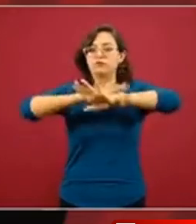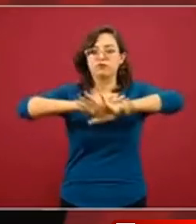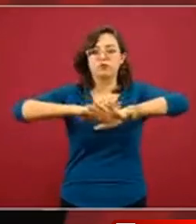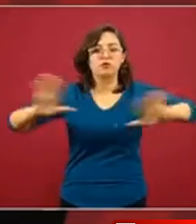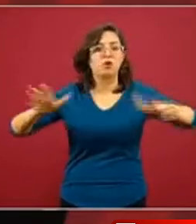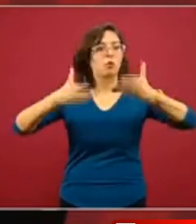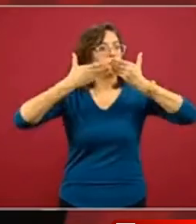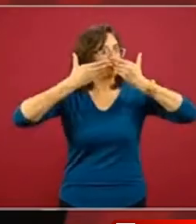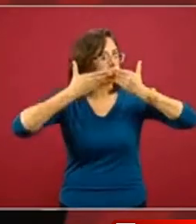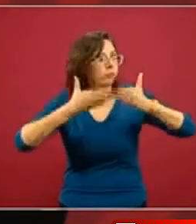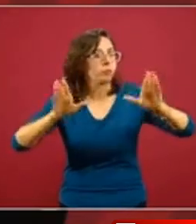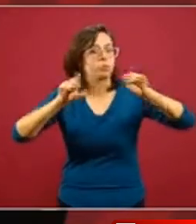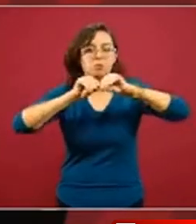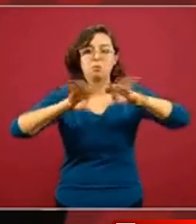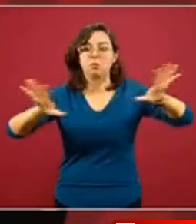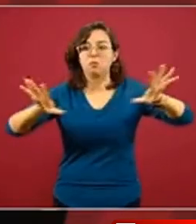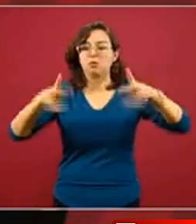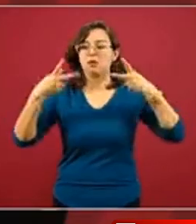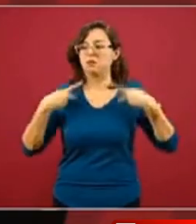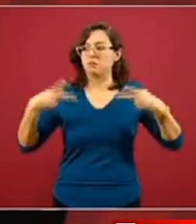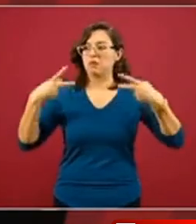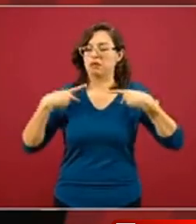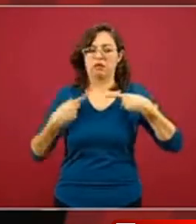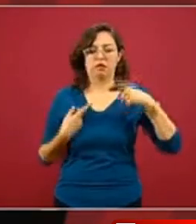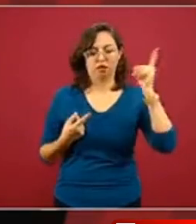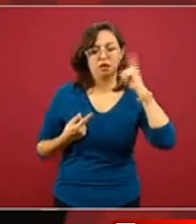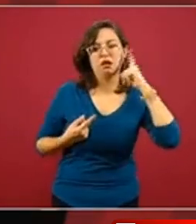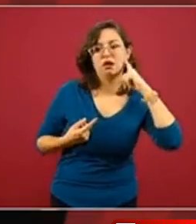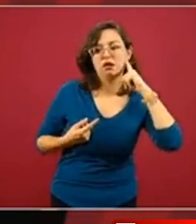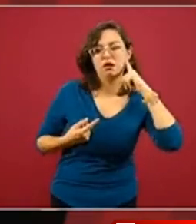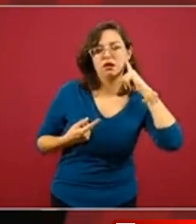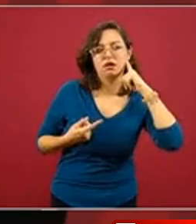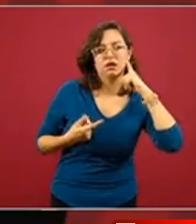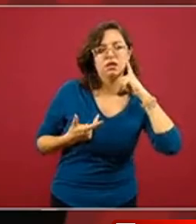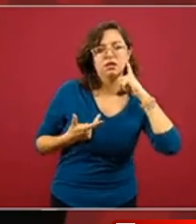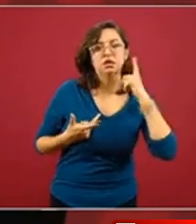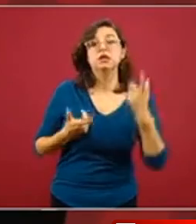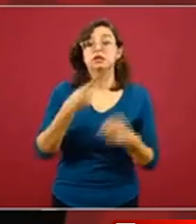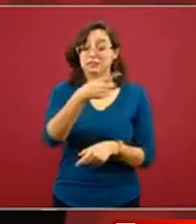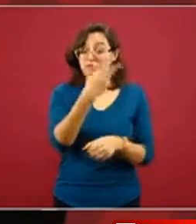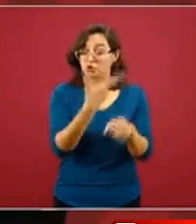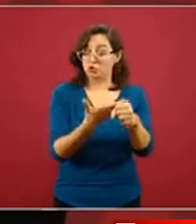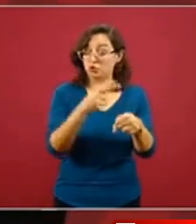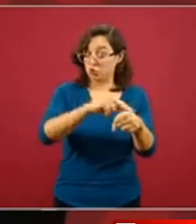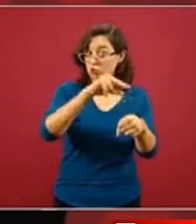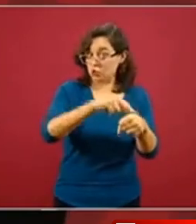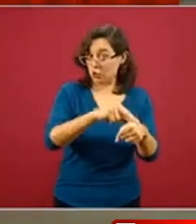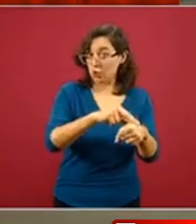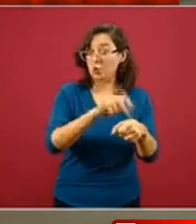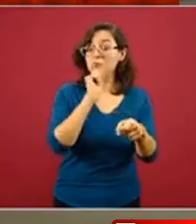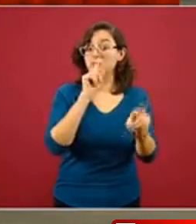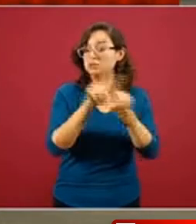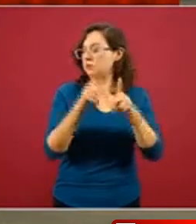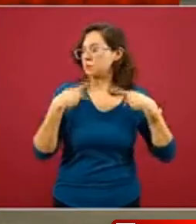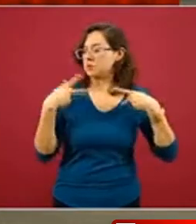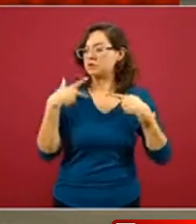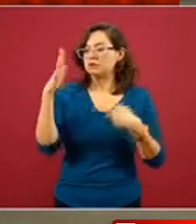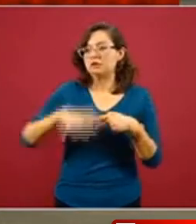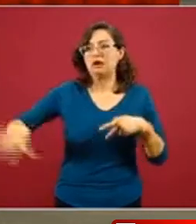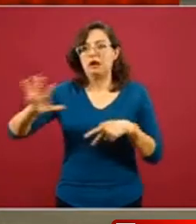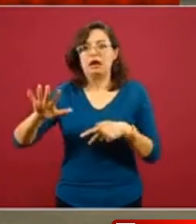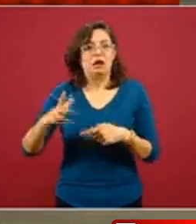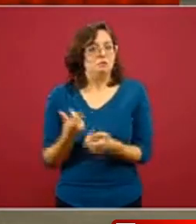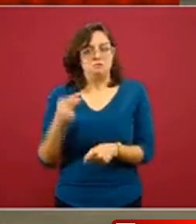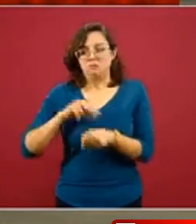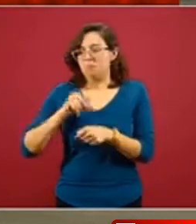a los medios públicos, existe una avidez, tanto de personal de salud como de la población en general, de